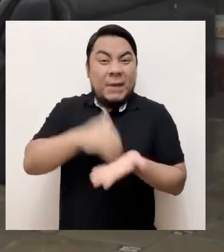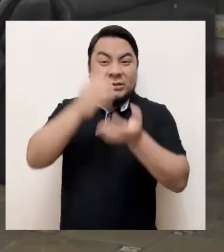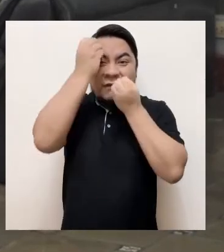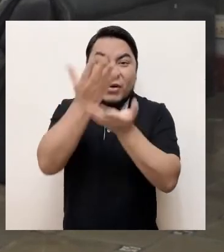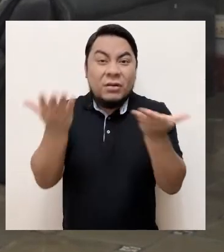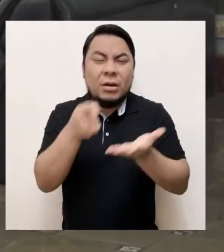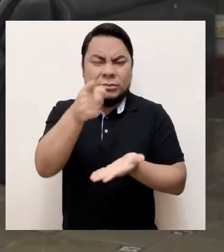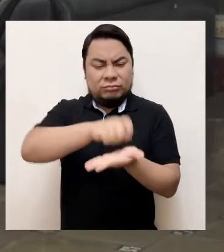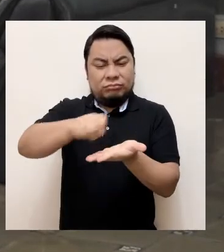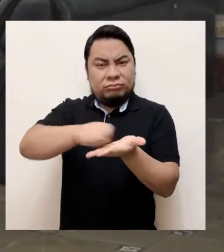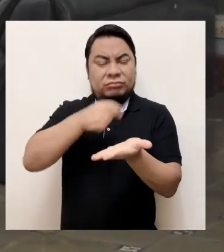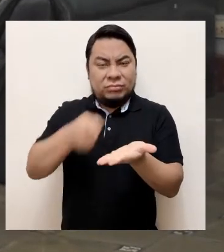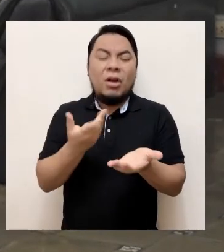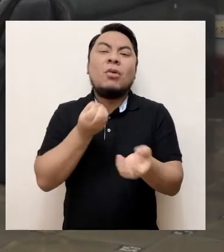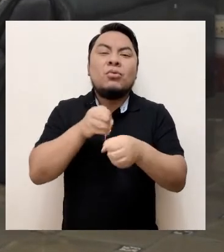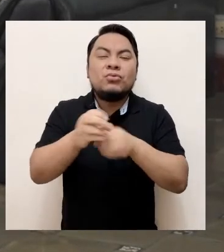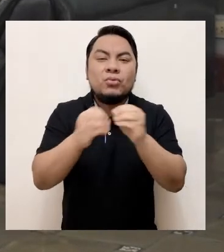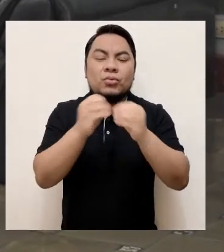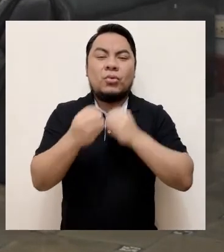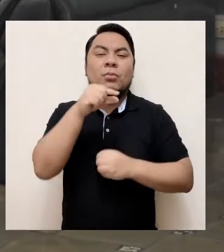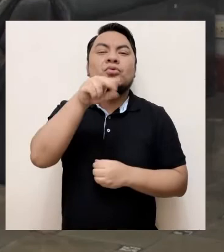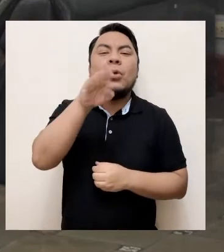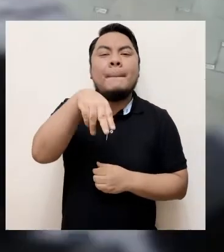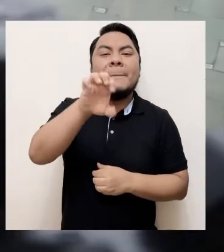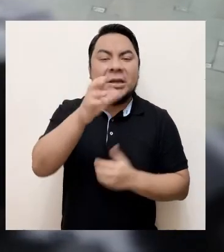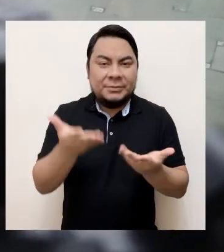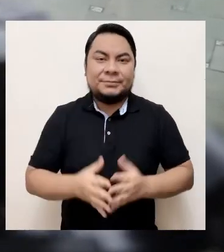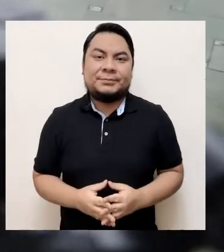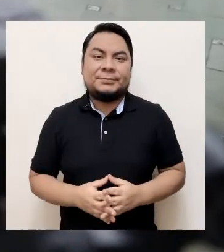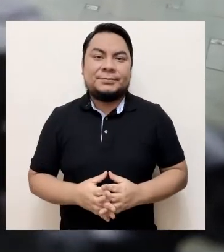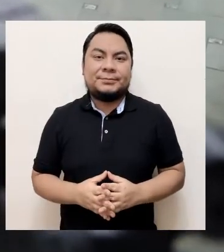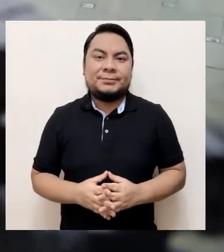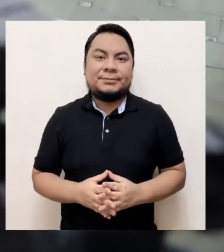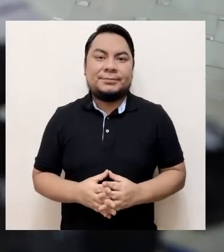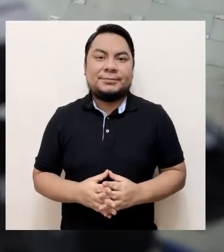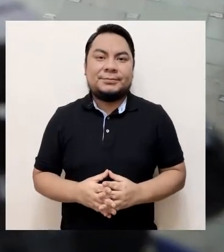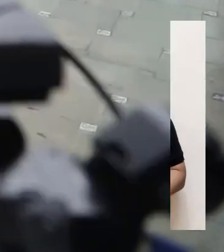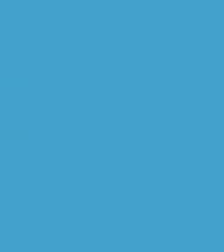requieres más información, escríbenos a concilia@minjus.gob.pe.